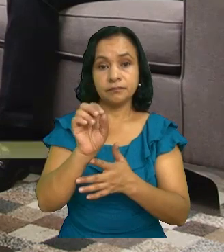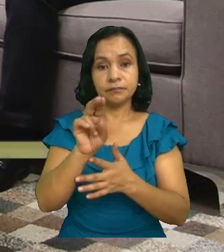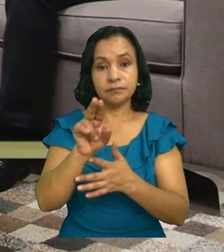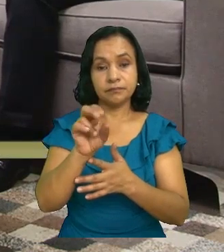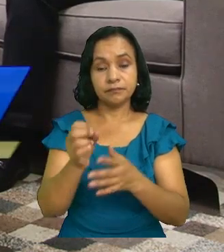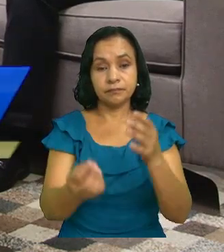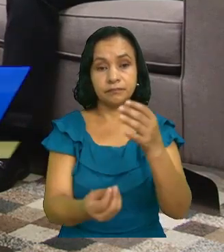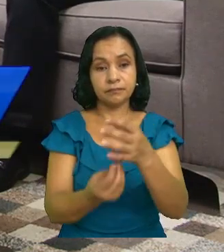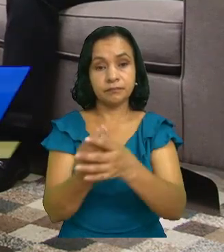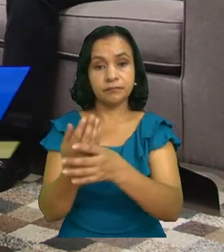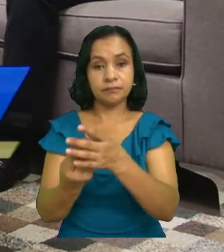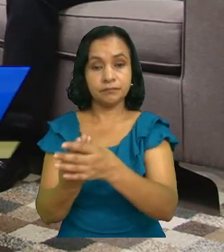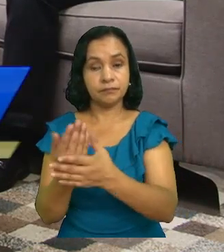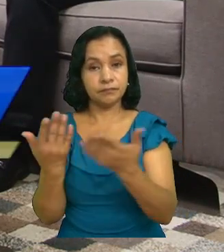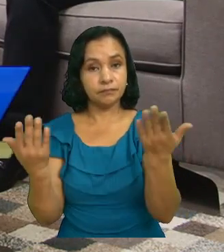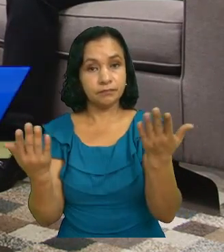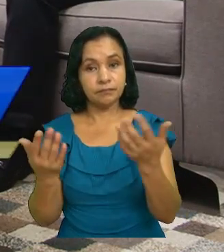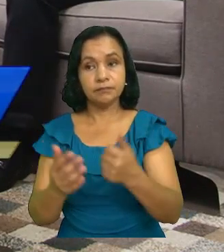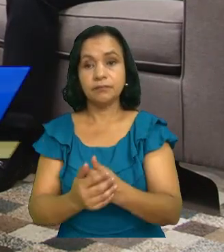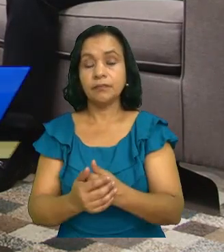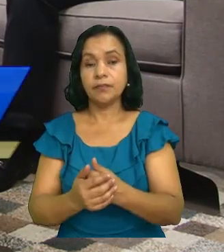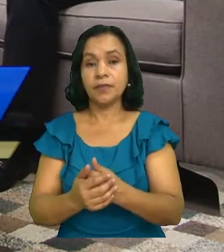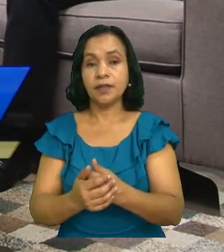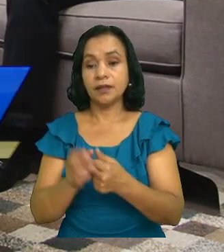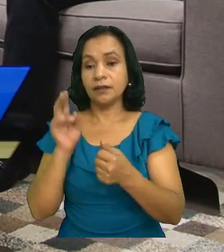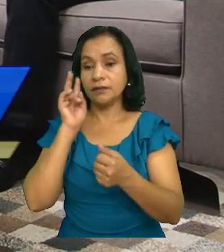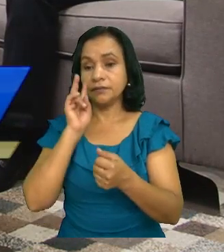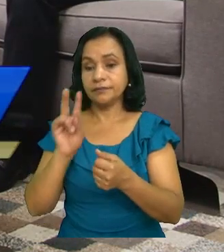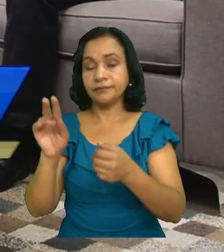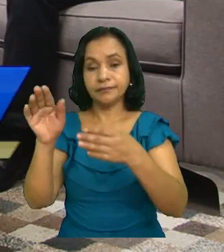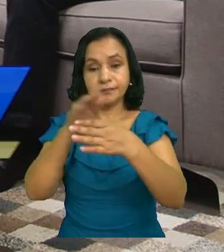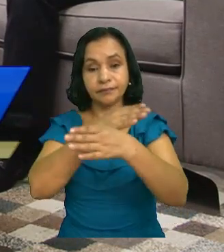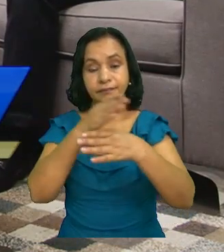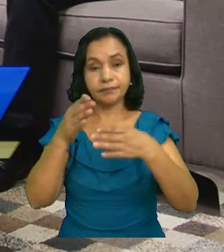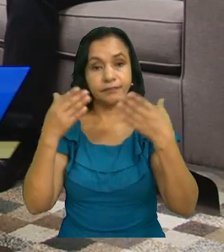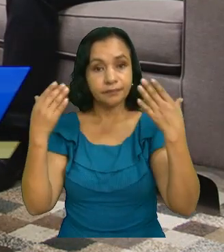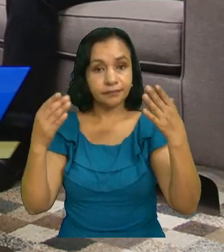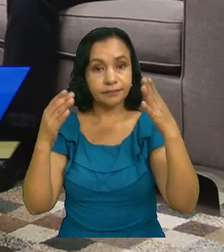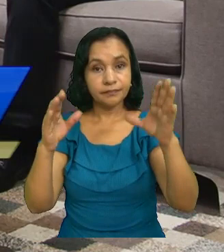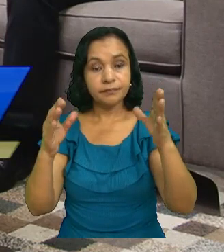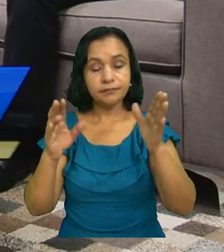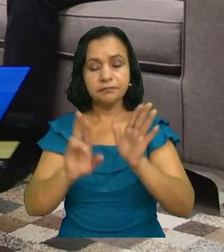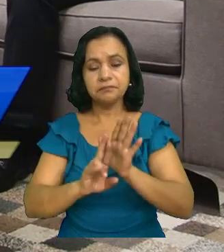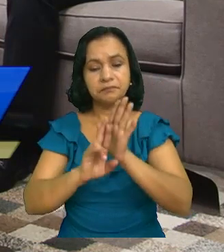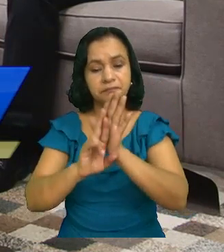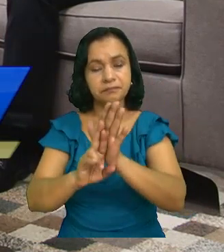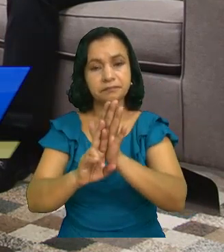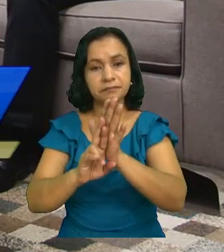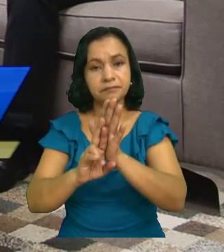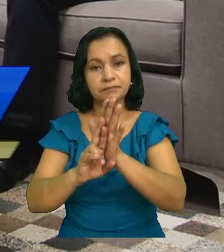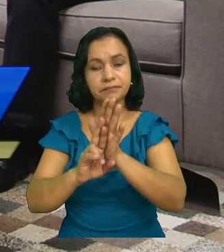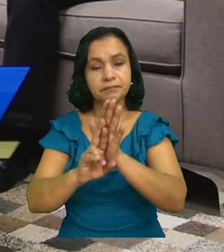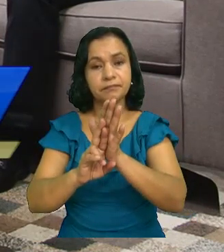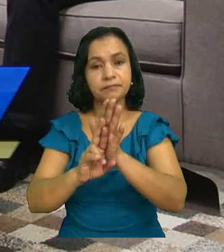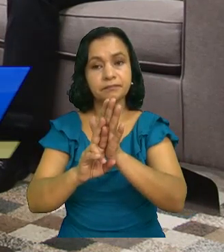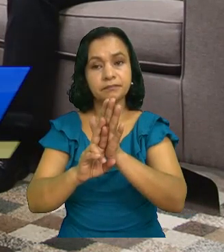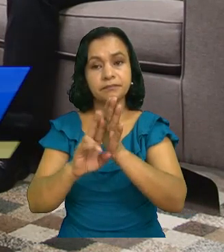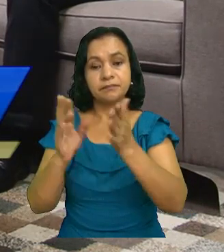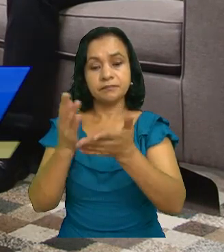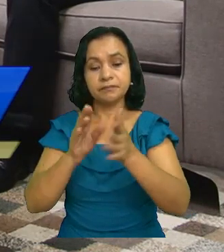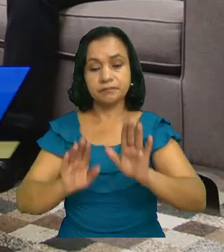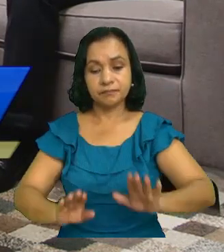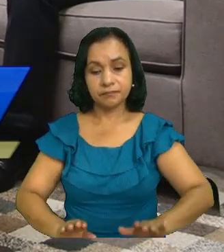el bono productivo y porque ven otras iniciativas que son de respuesta inmediata a la entrega, por ejemplo, de sillas de